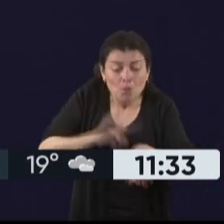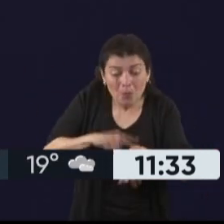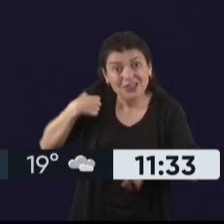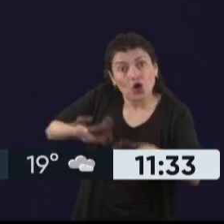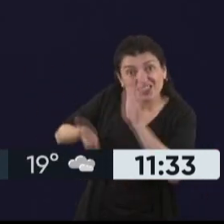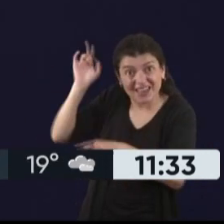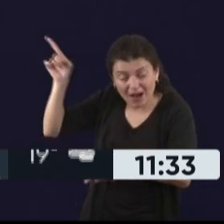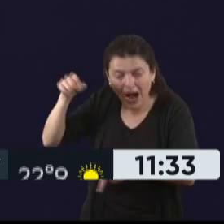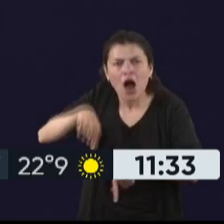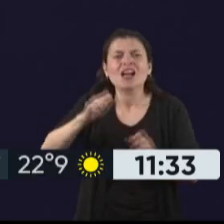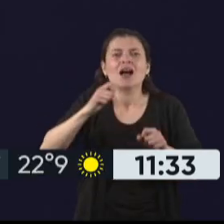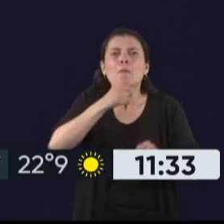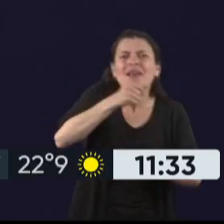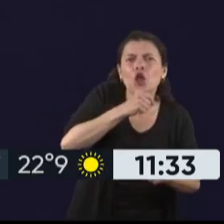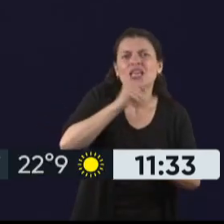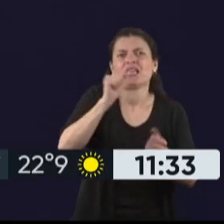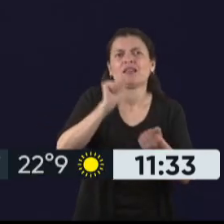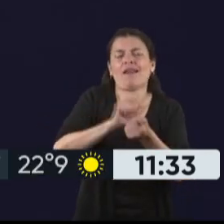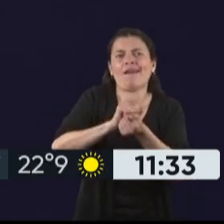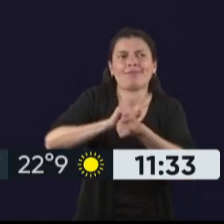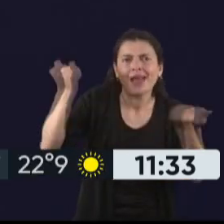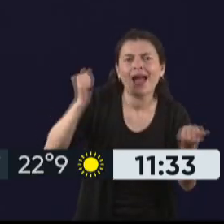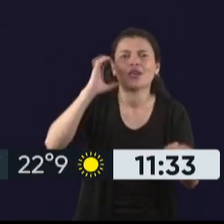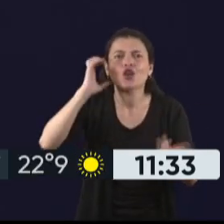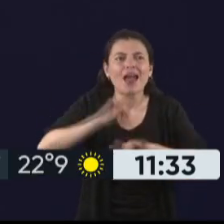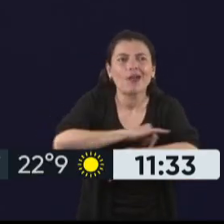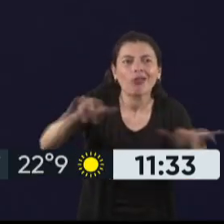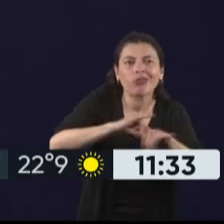comuniquemos lo que va ocurriendo va a tener una base falsa.